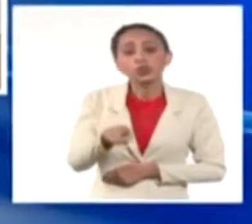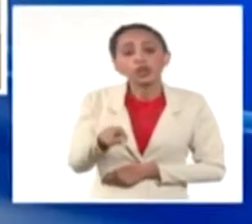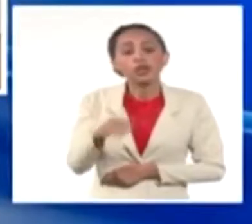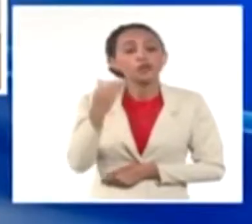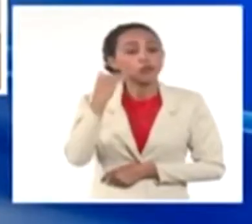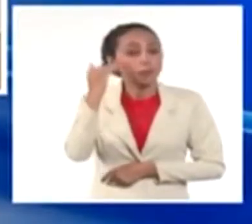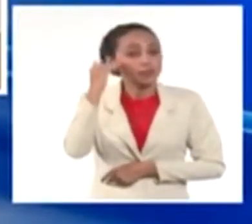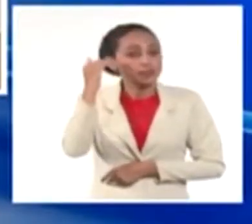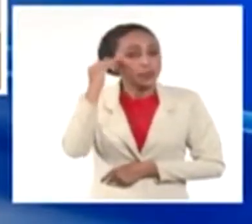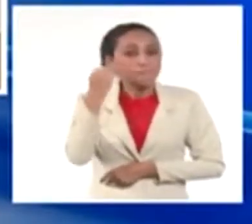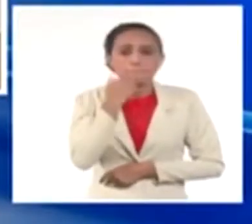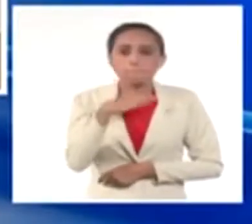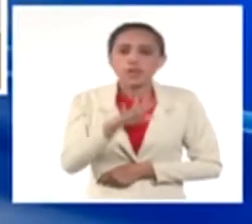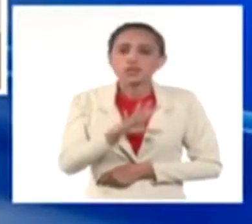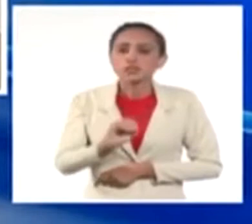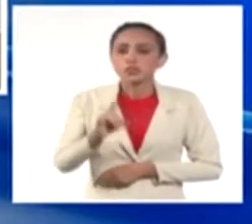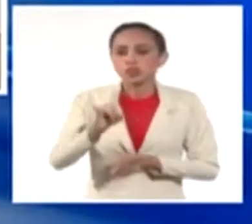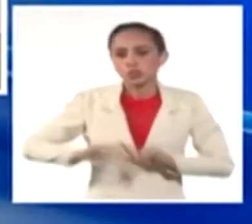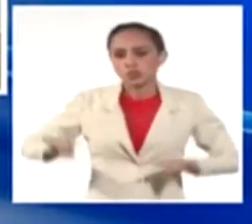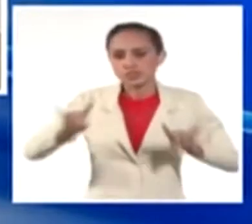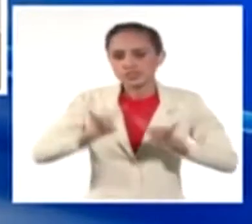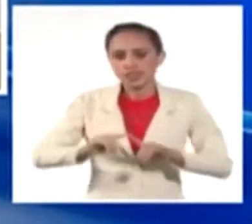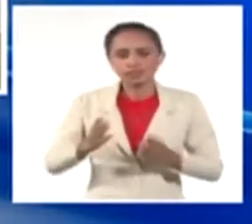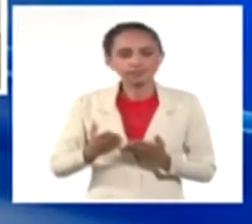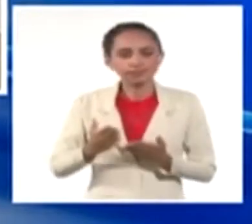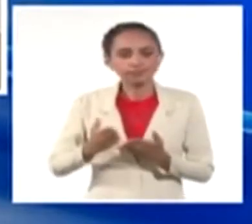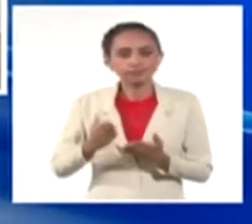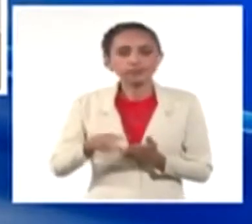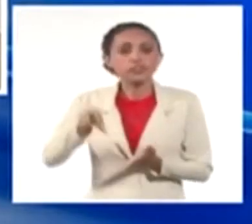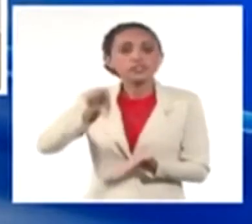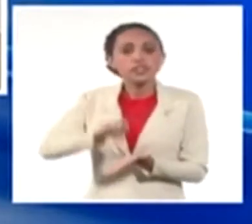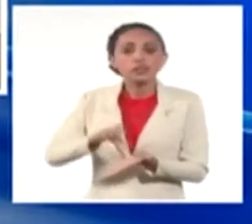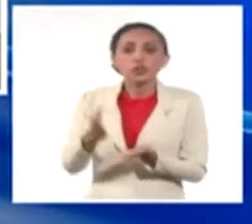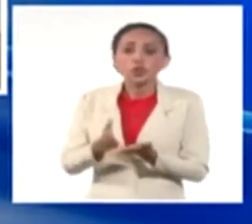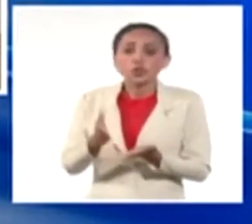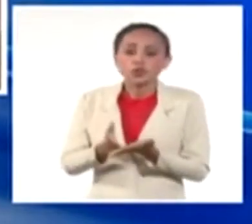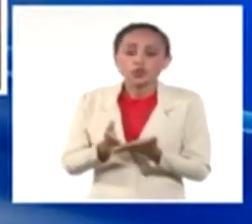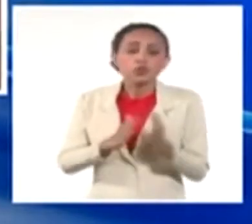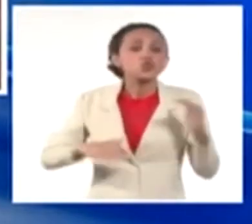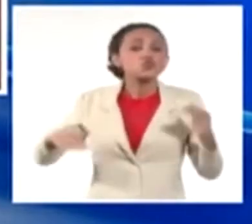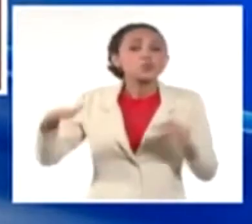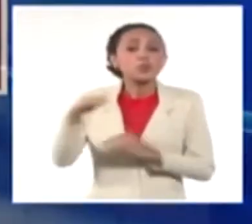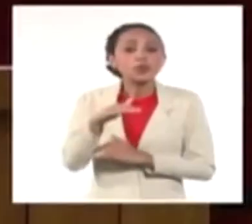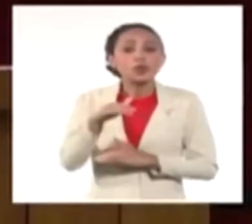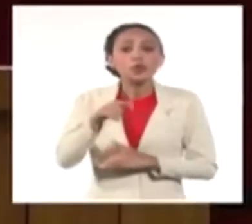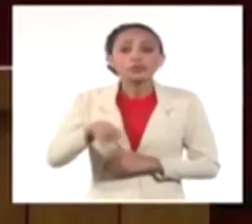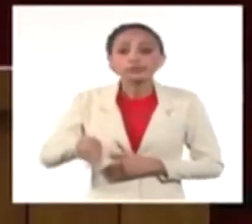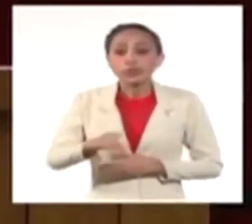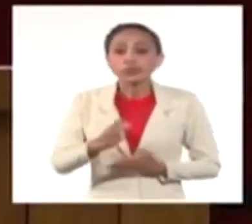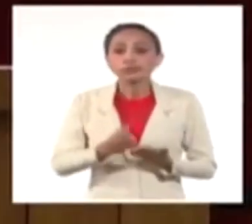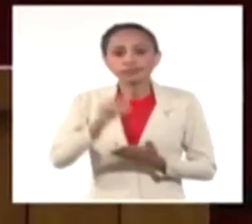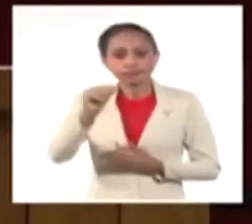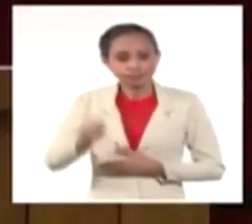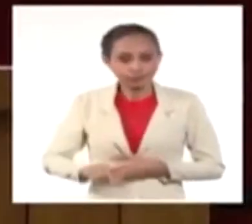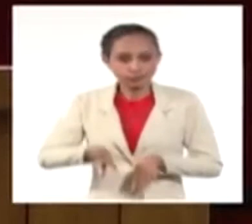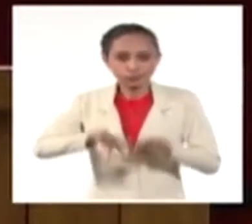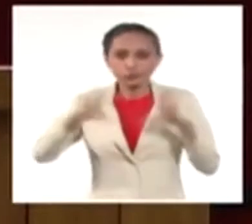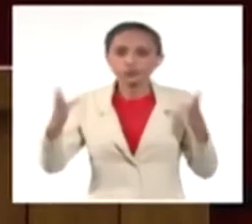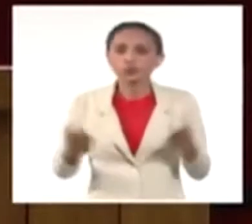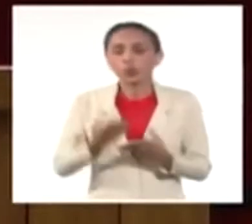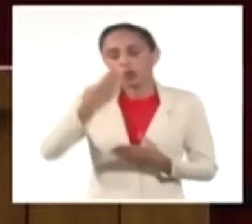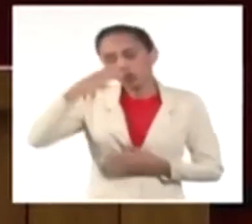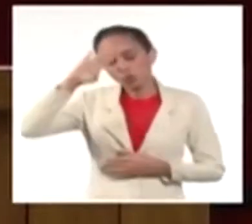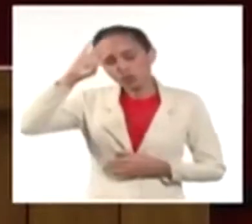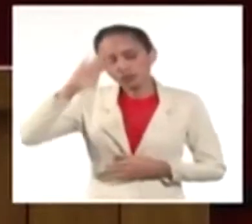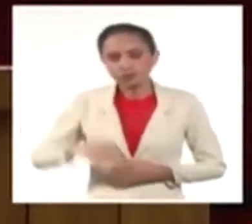de 50 universidades y centros de educación superior con los que contamos a lo largo y ancho del país.